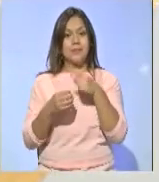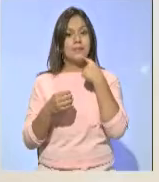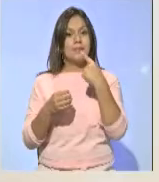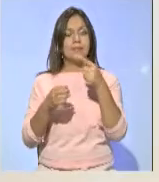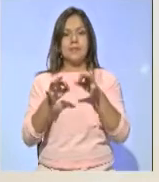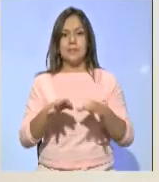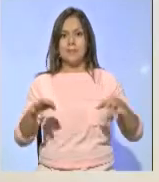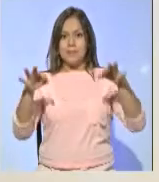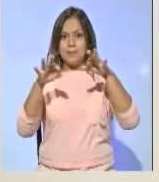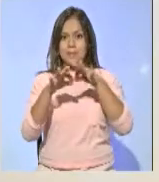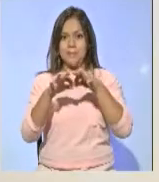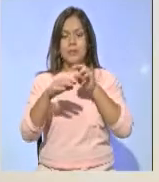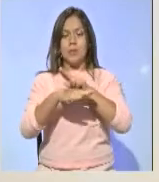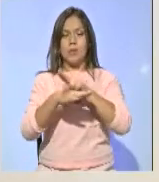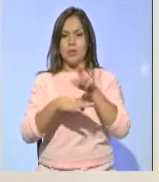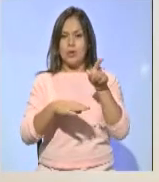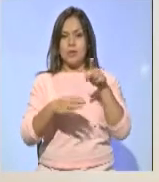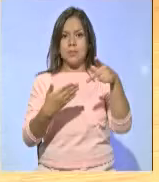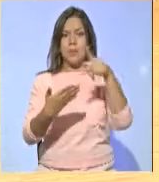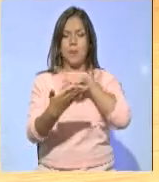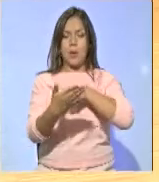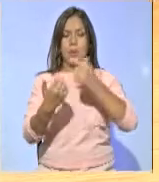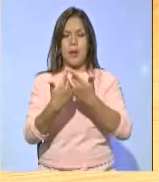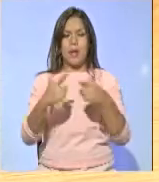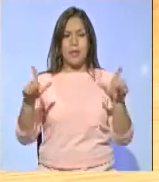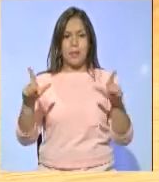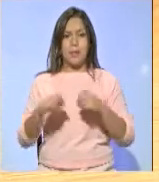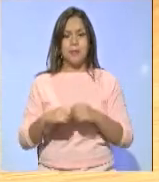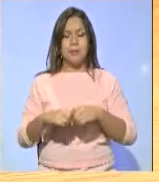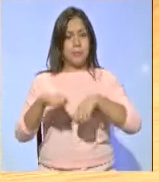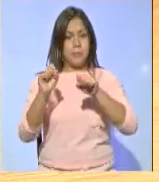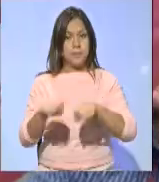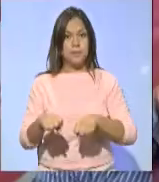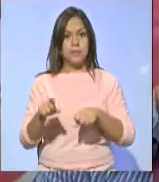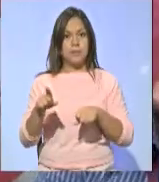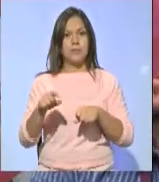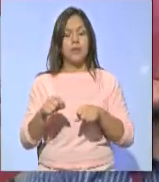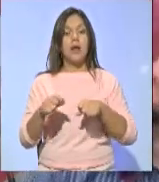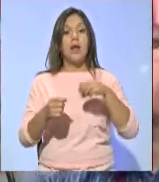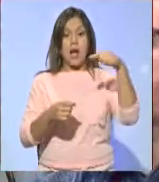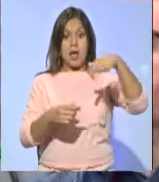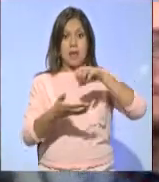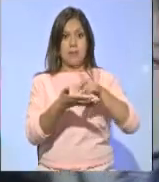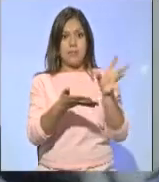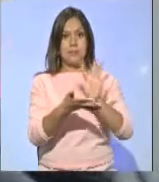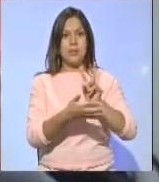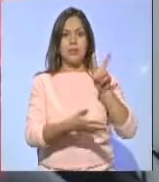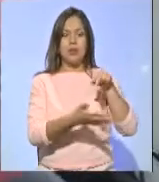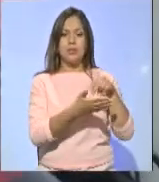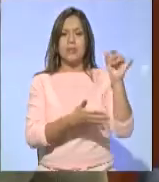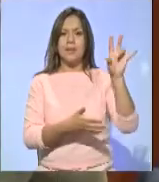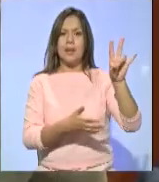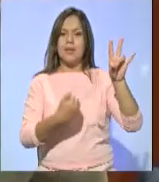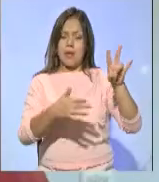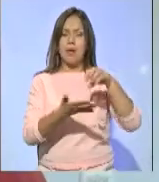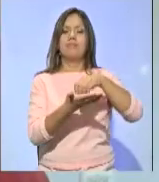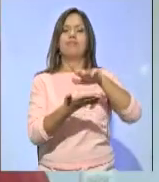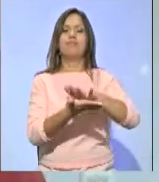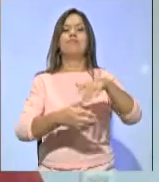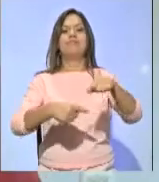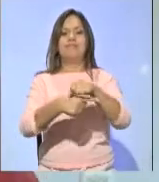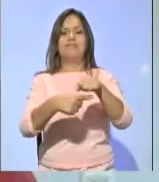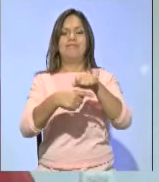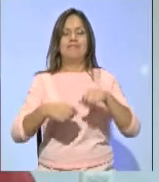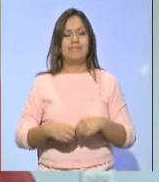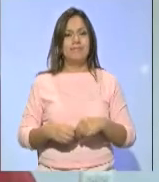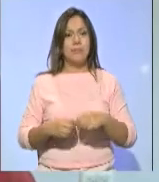la importancia del uso de este tipo de software que en el Parlamento se aplica desde el año 2007. En muchos